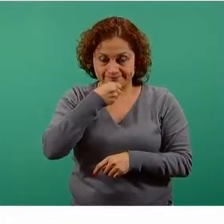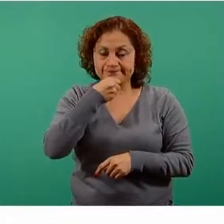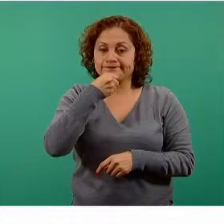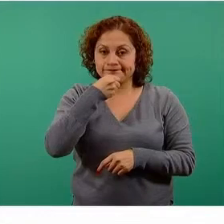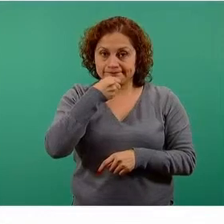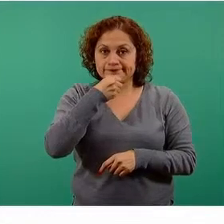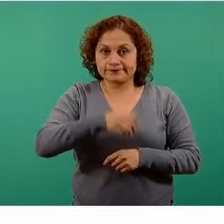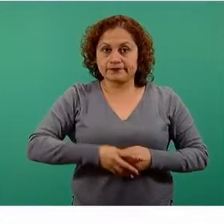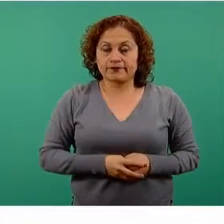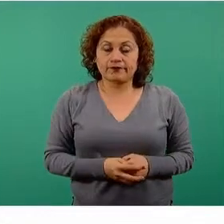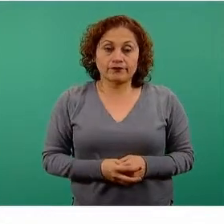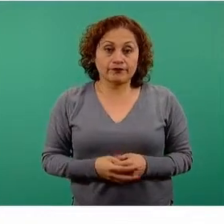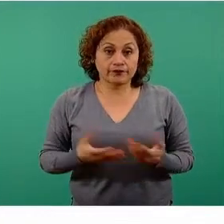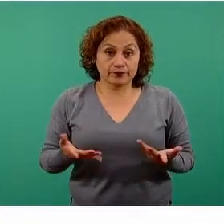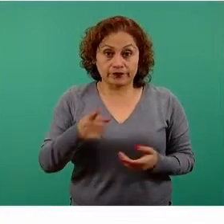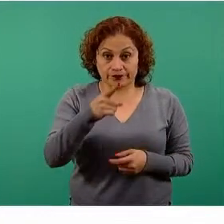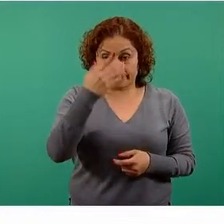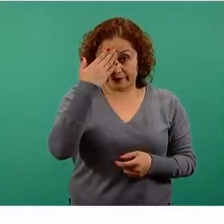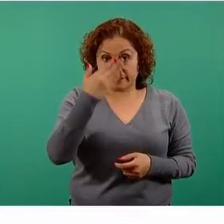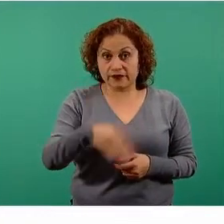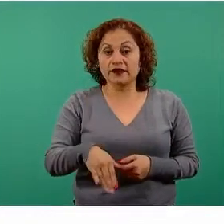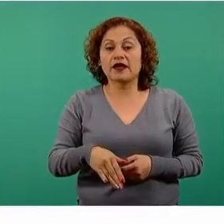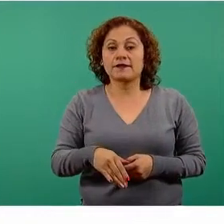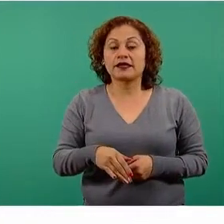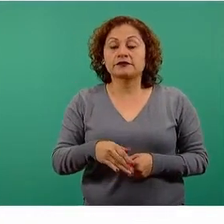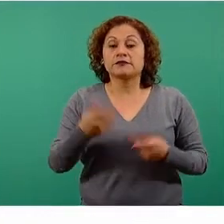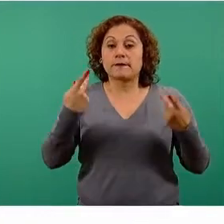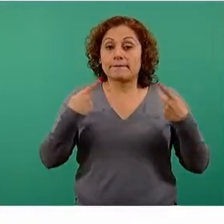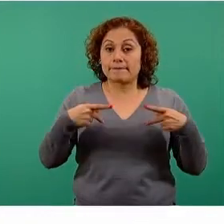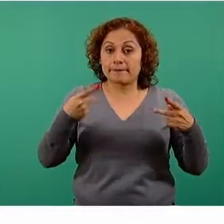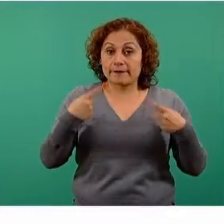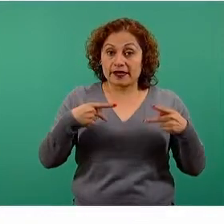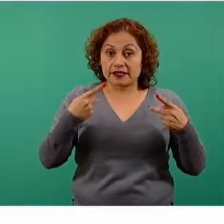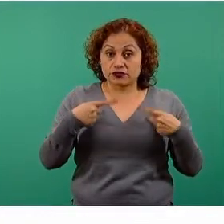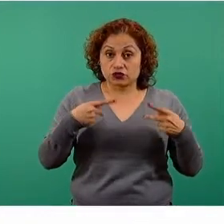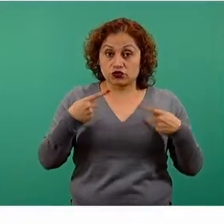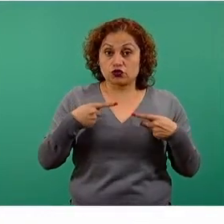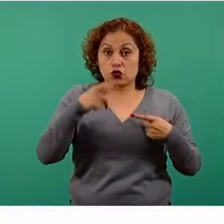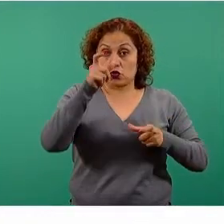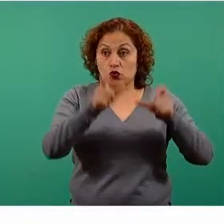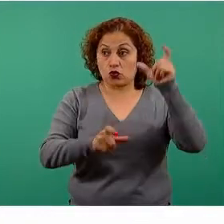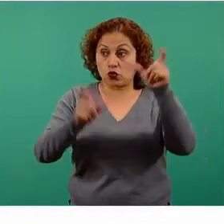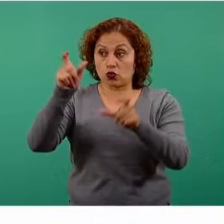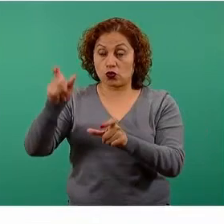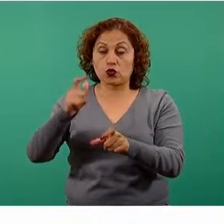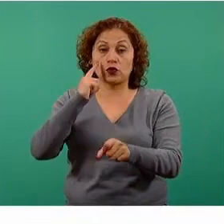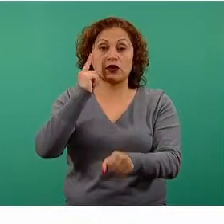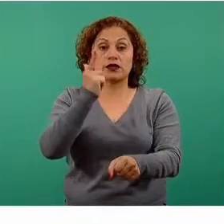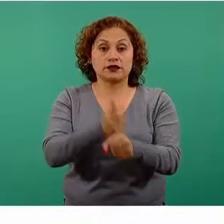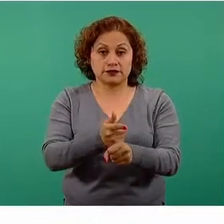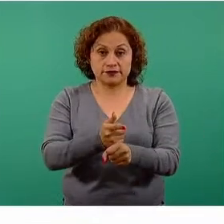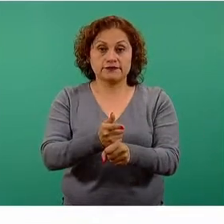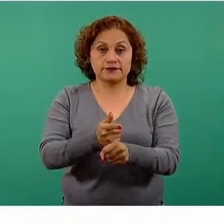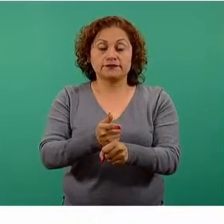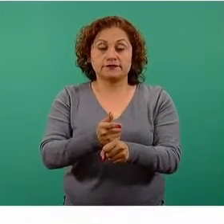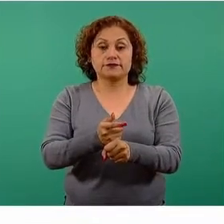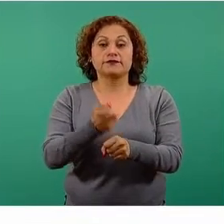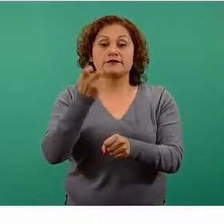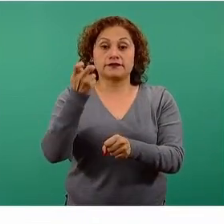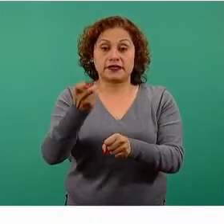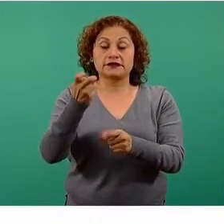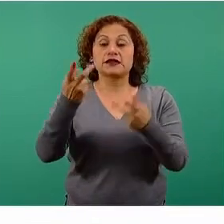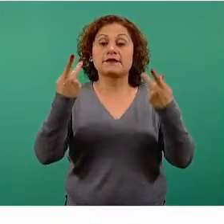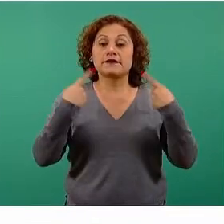en materia de la información poblacional, la materia del censo, tenemos identificadas como el conjunto de